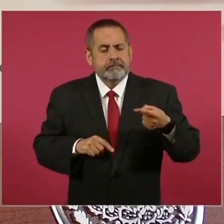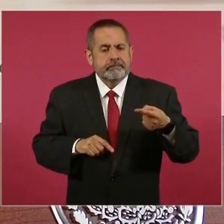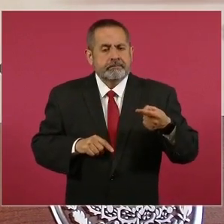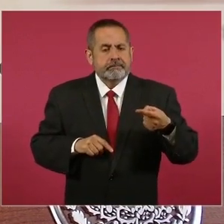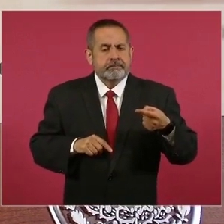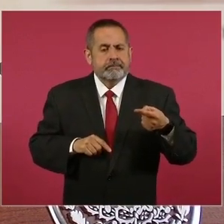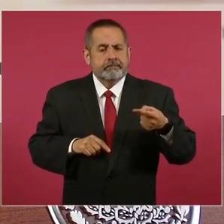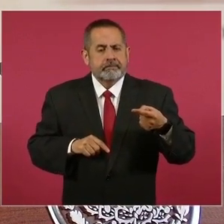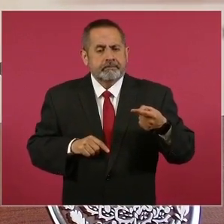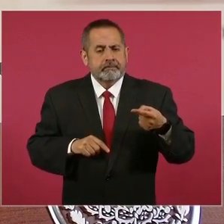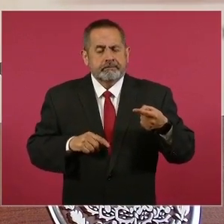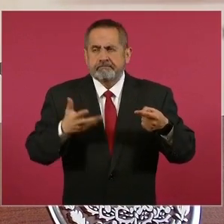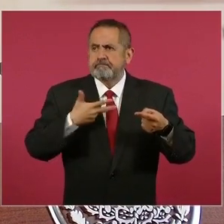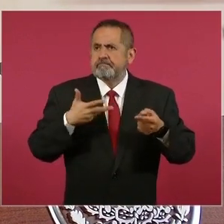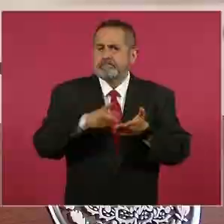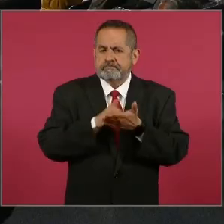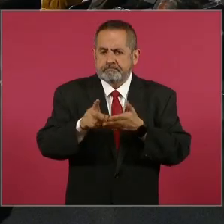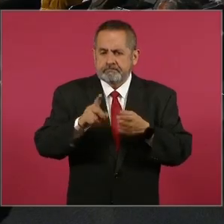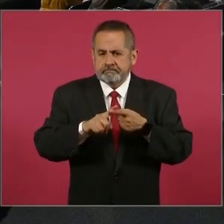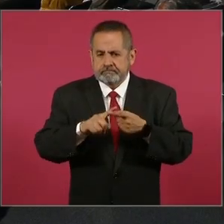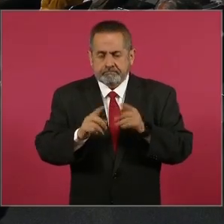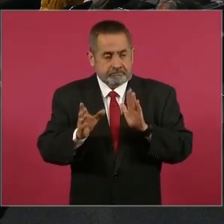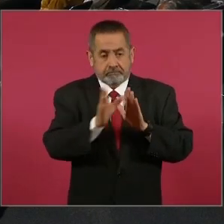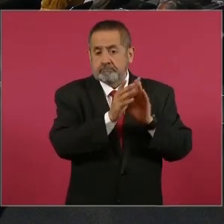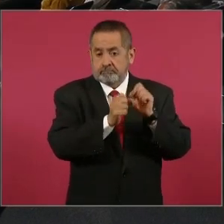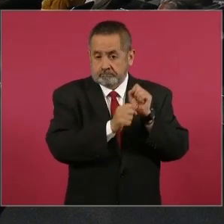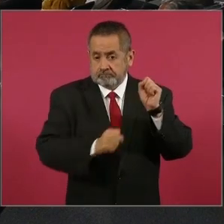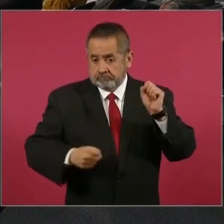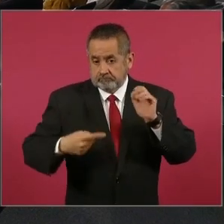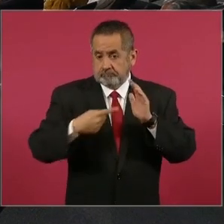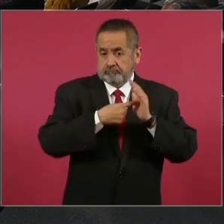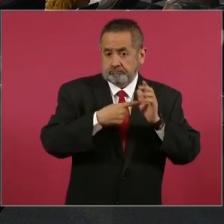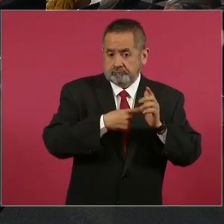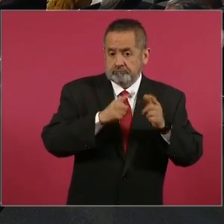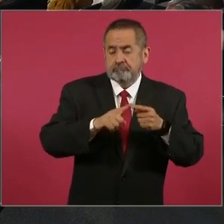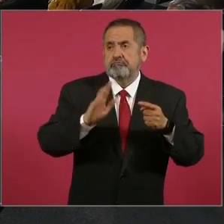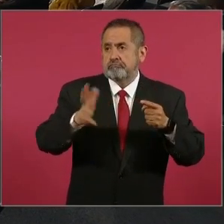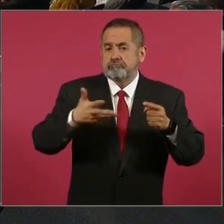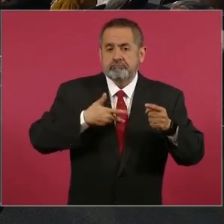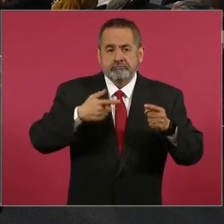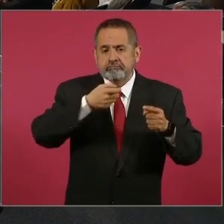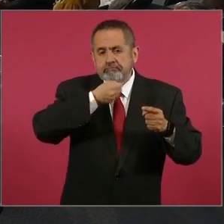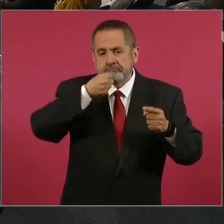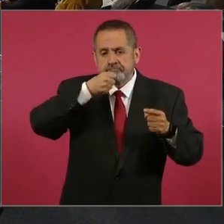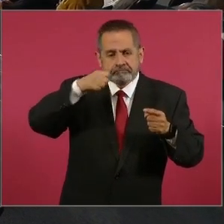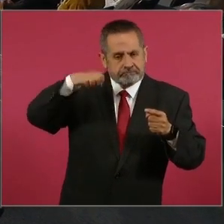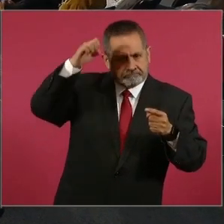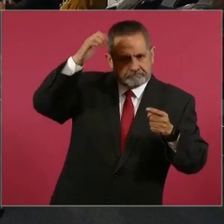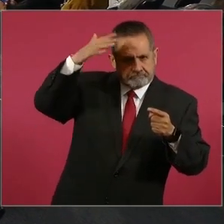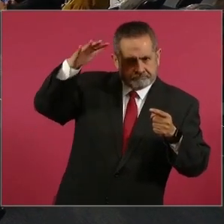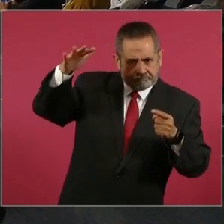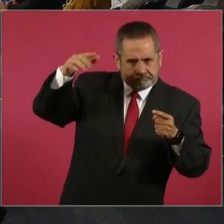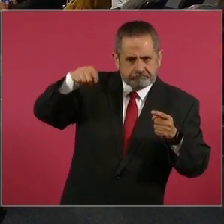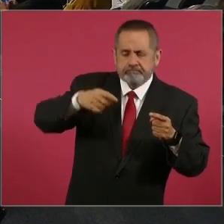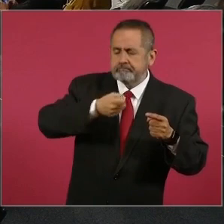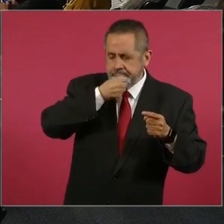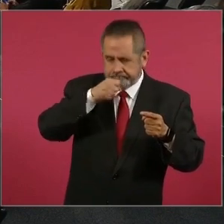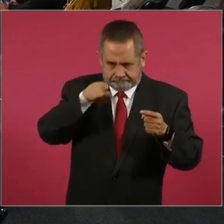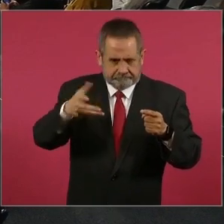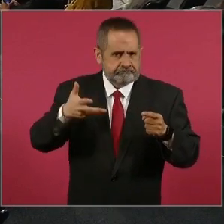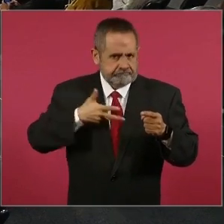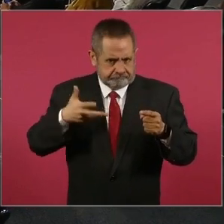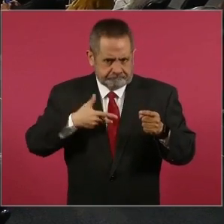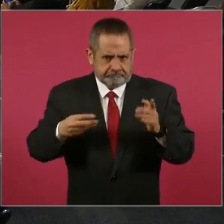eh el derecho constitucional de adultos mayores